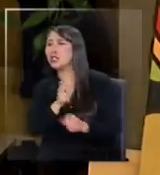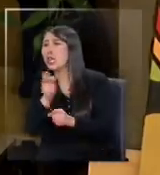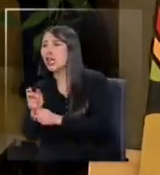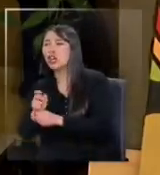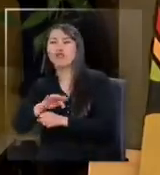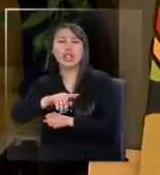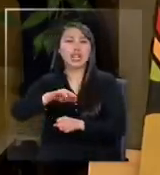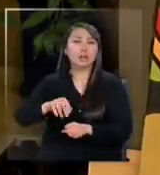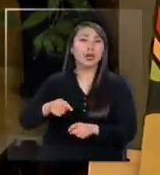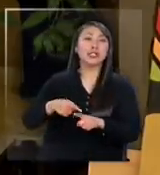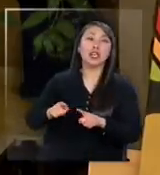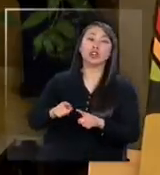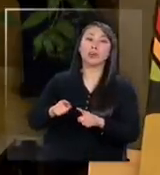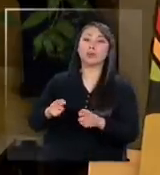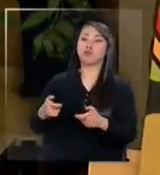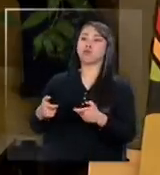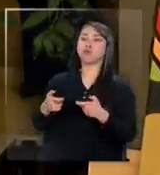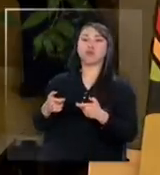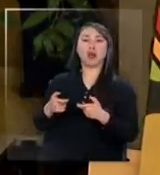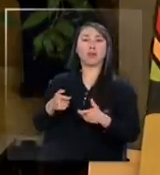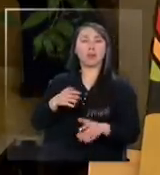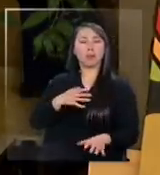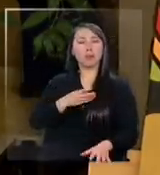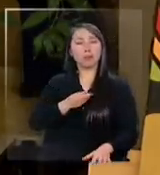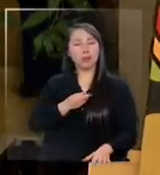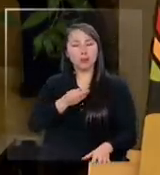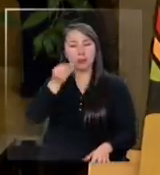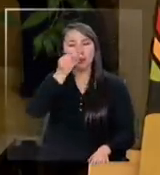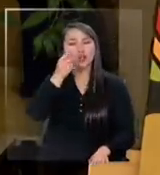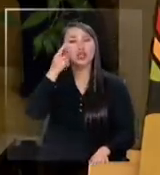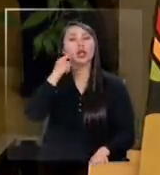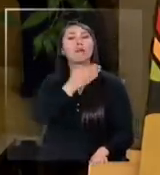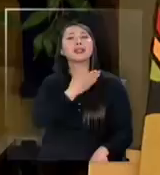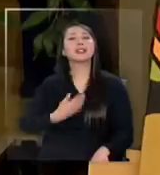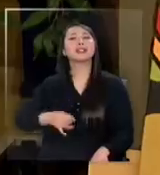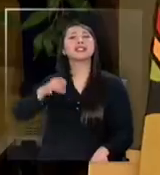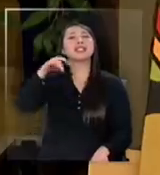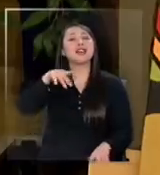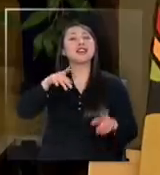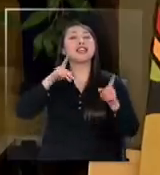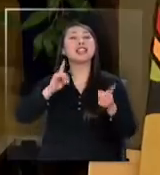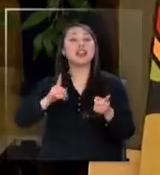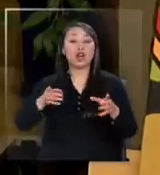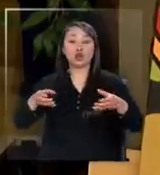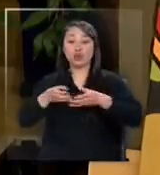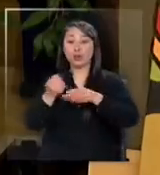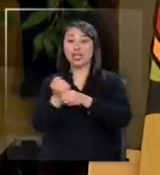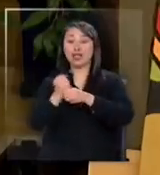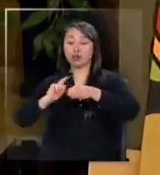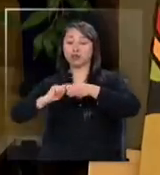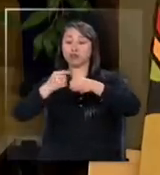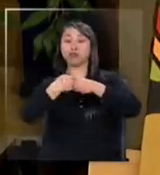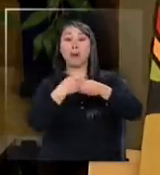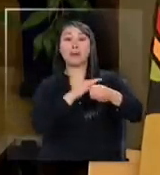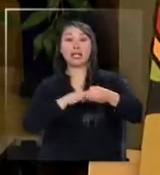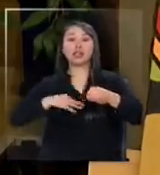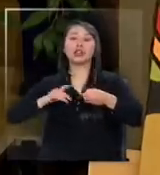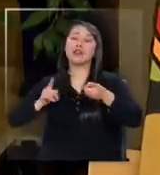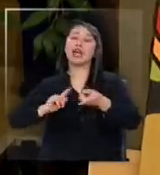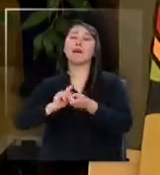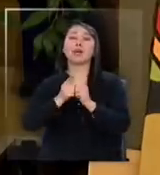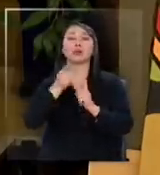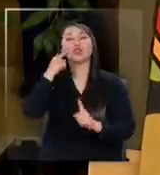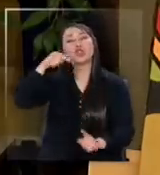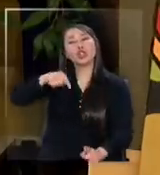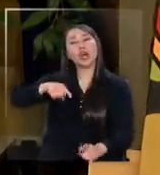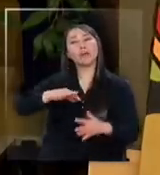vandalismo, y a otros por la represión. Entonces yo creo que el presidente sabe que va a tener que hacer cambios profundos en su equipo. ¿Diputado? Pero creo que hoy día la prioridad, Mauricio,